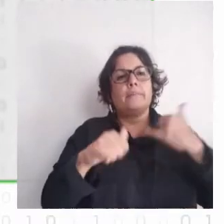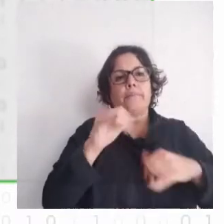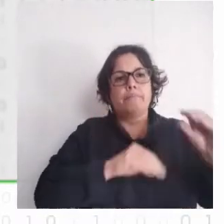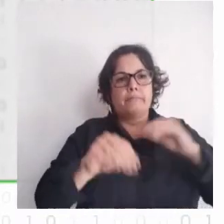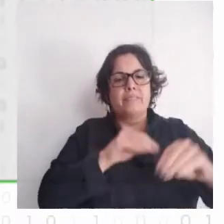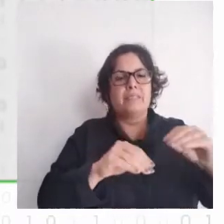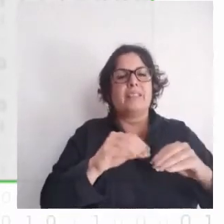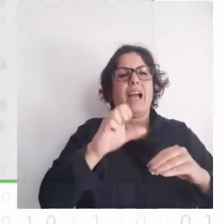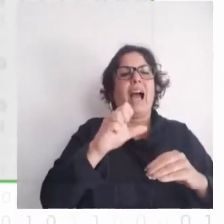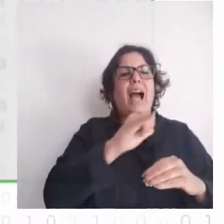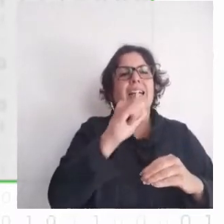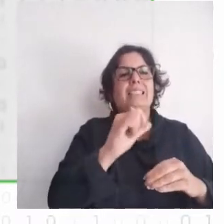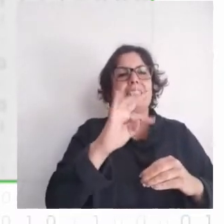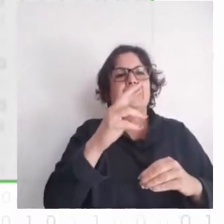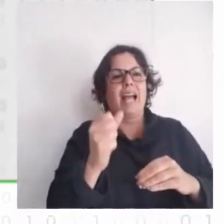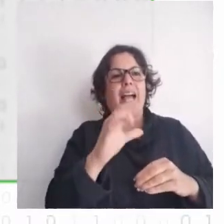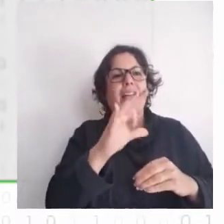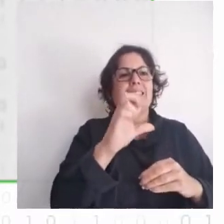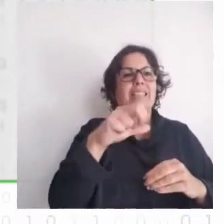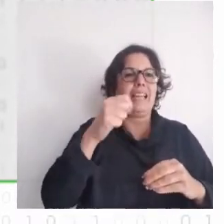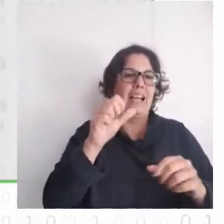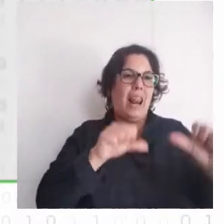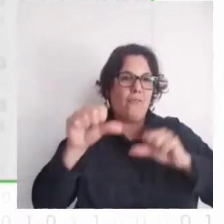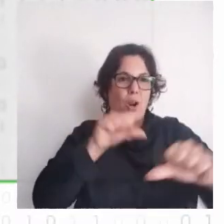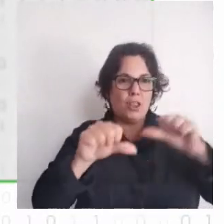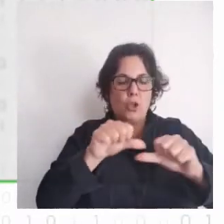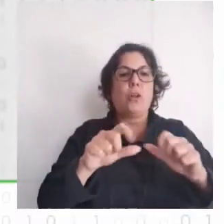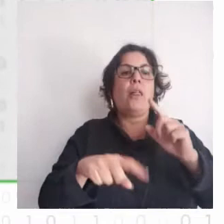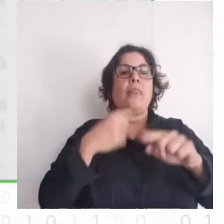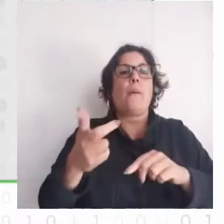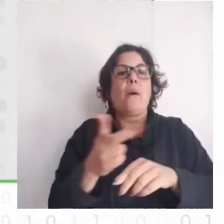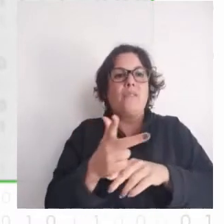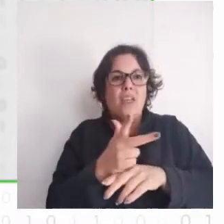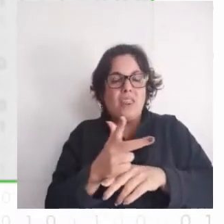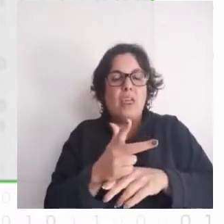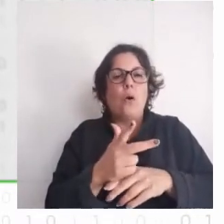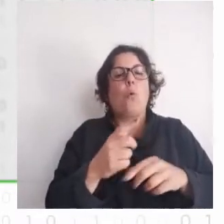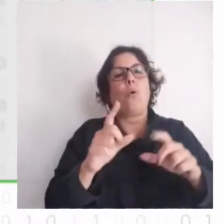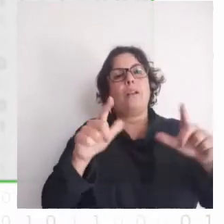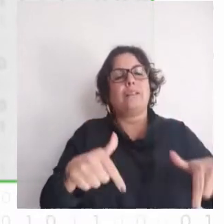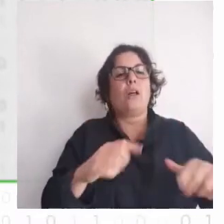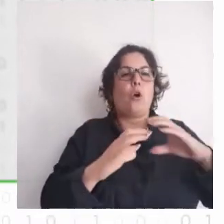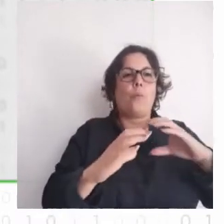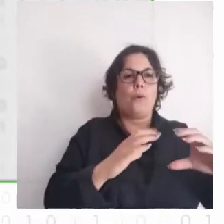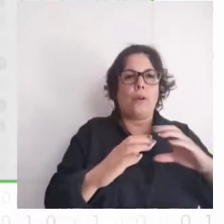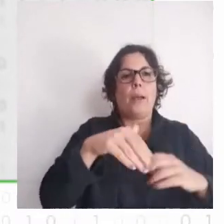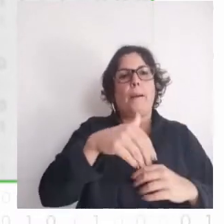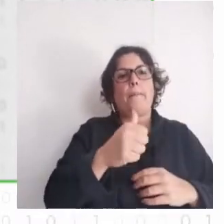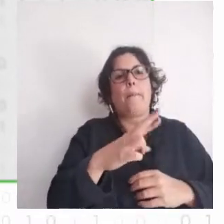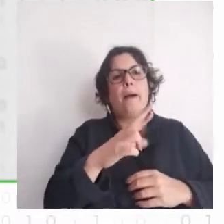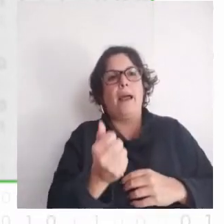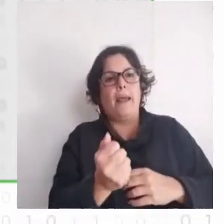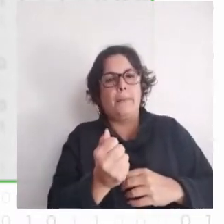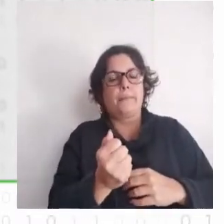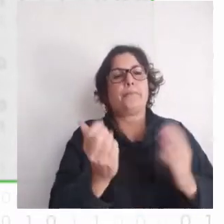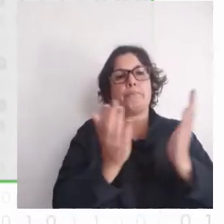en Reino Unido. Y a continuación de dicho video vemos la presentación de la licenciada en Comunicación Mara de Stefanis, estudiante